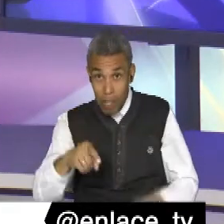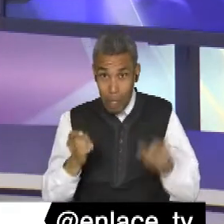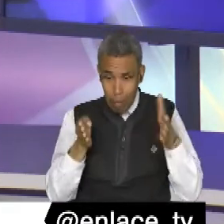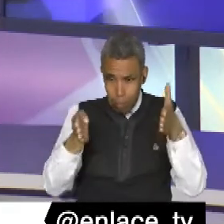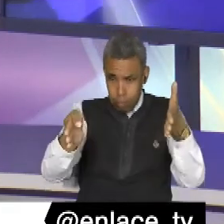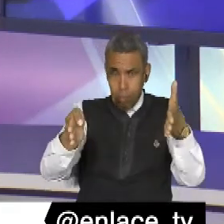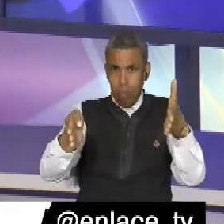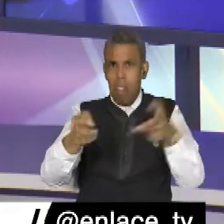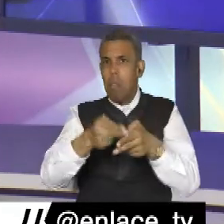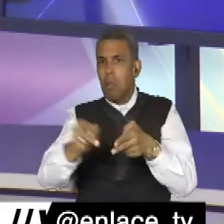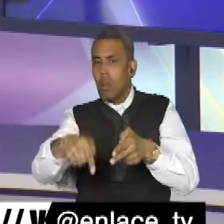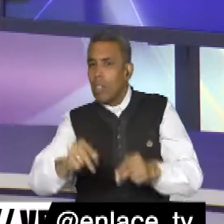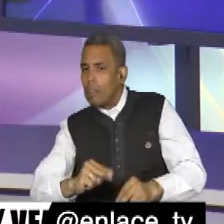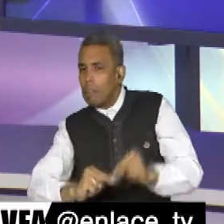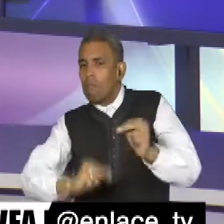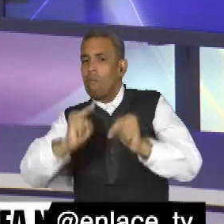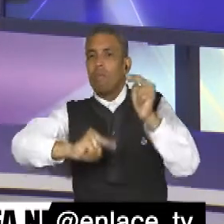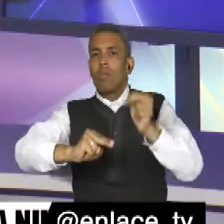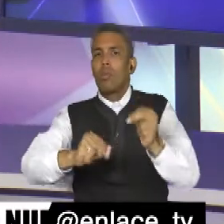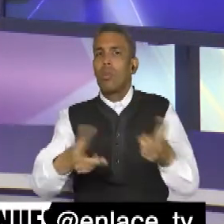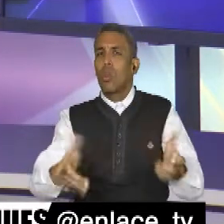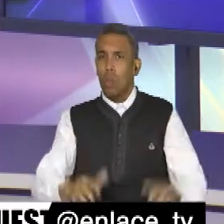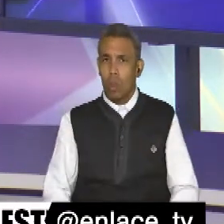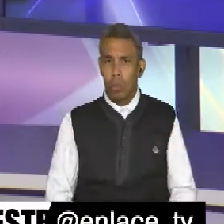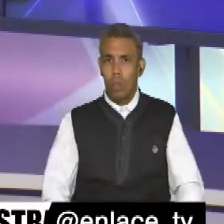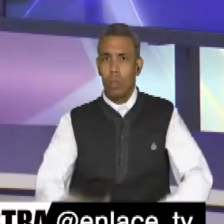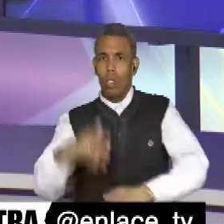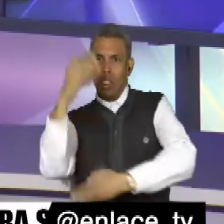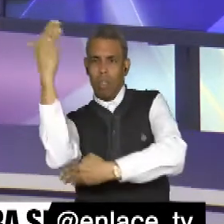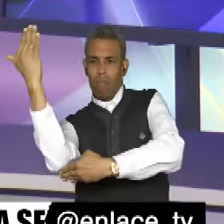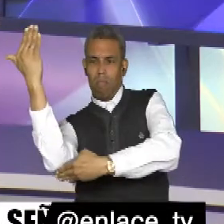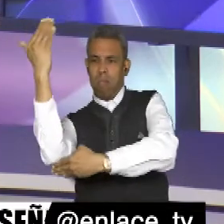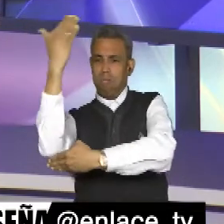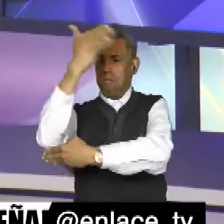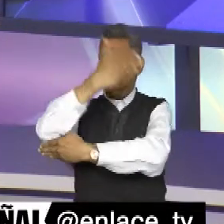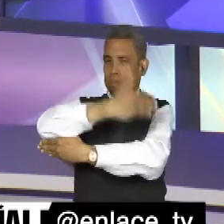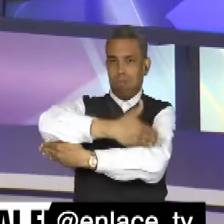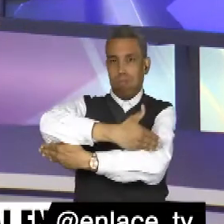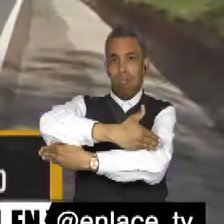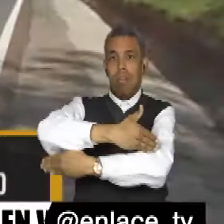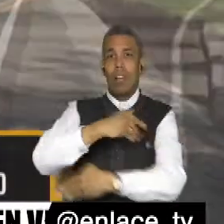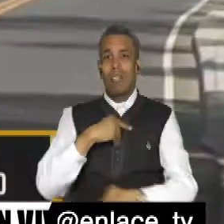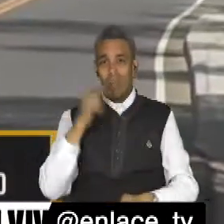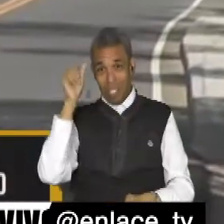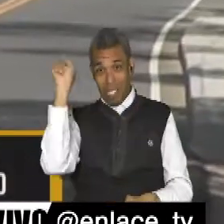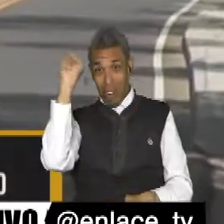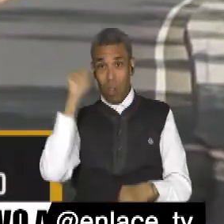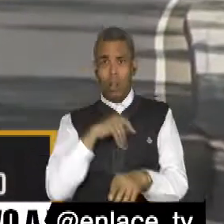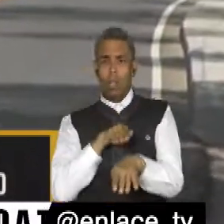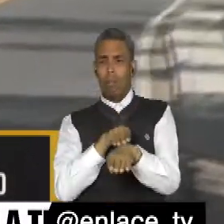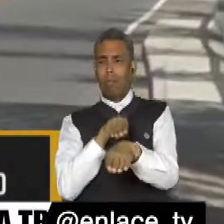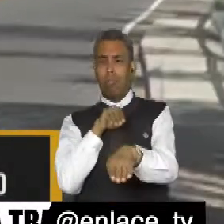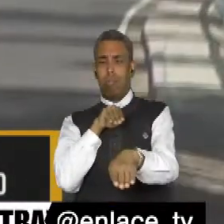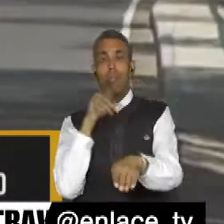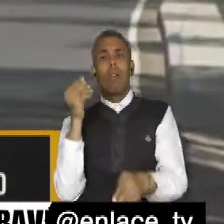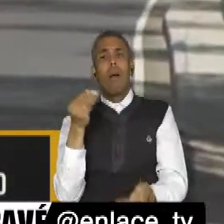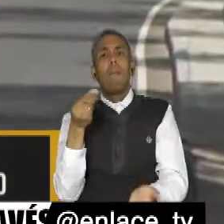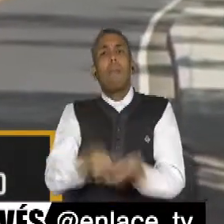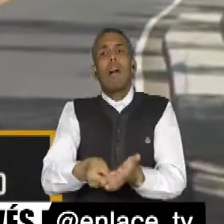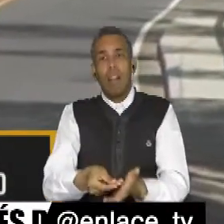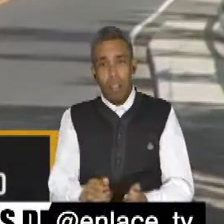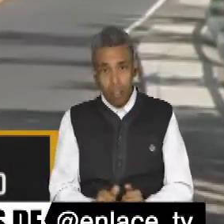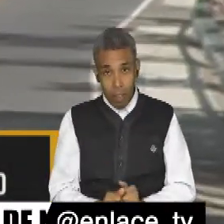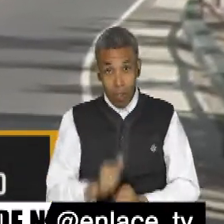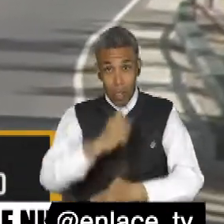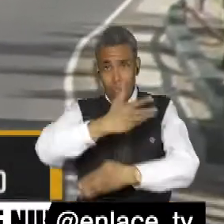seno del Consejo de Barranca Bermeja, quien se opone a este propósito. Luego de la plenaria del pasado jueves, en la que los concejales